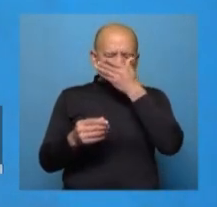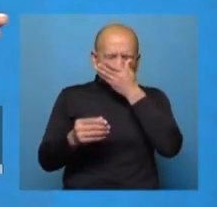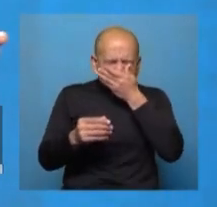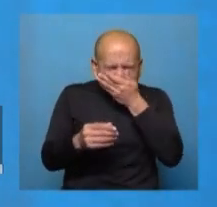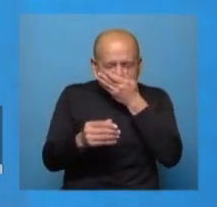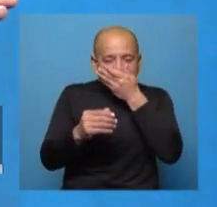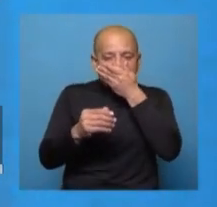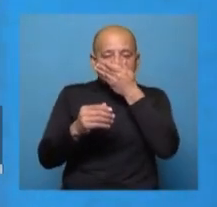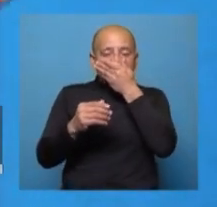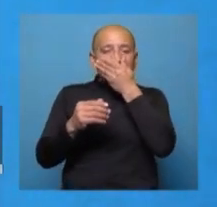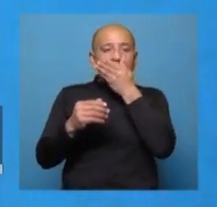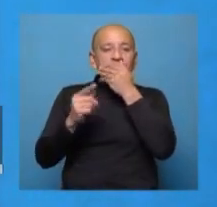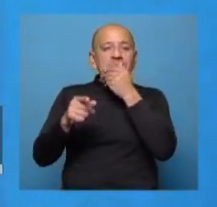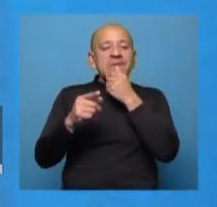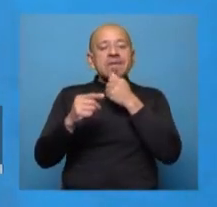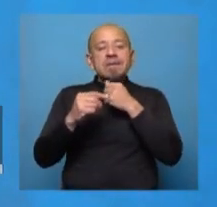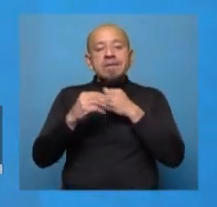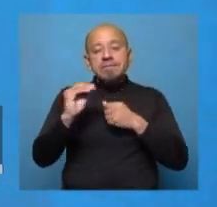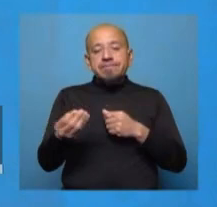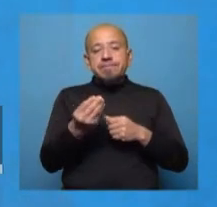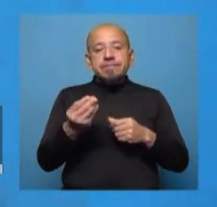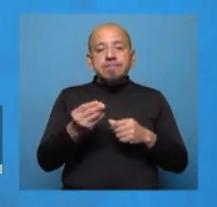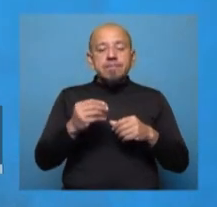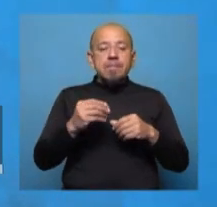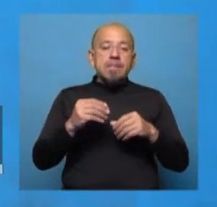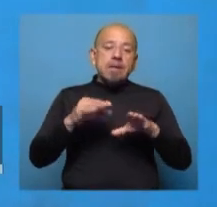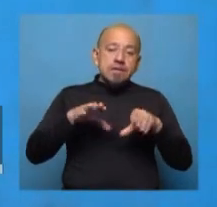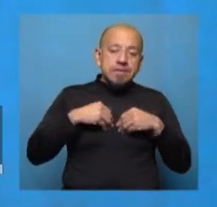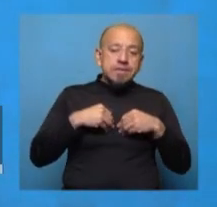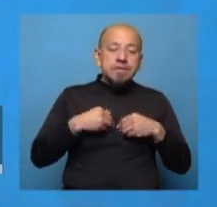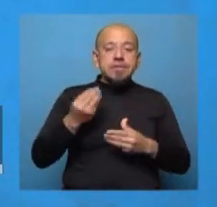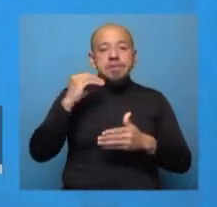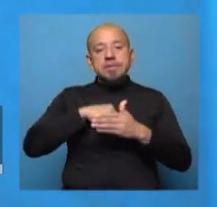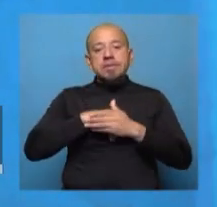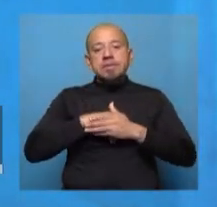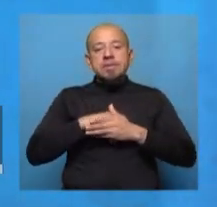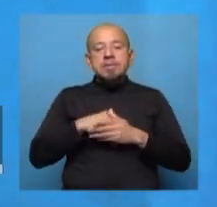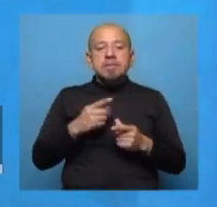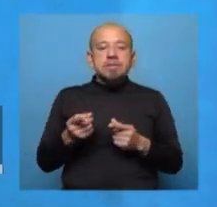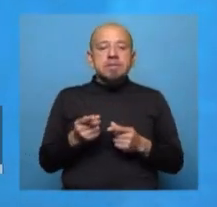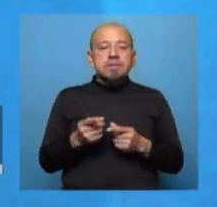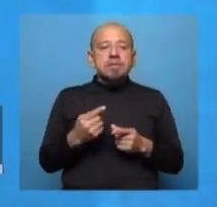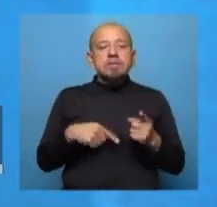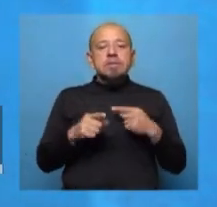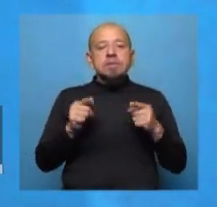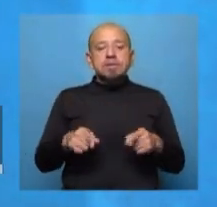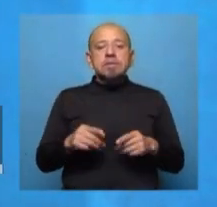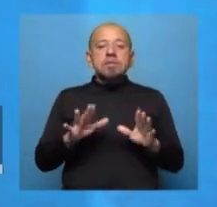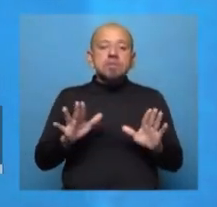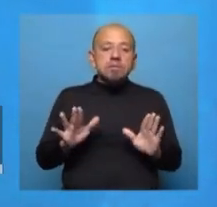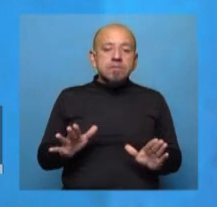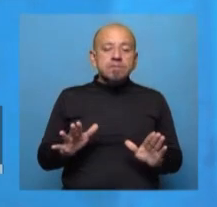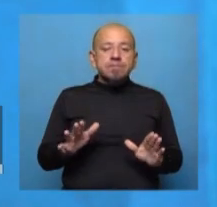se celebran las derrotas se asumen se incorporan y se tratan de superar de alguna manera Este es el asp asecto que yo